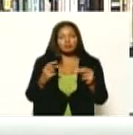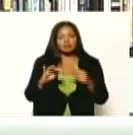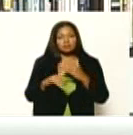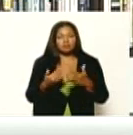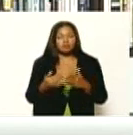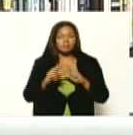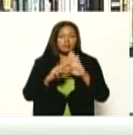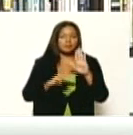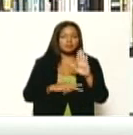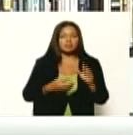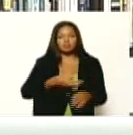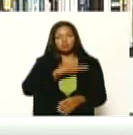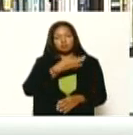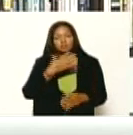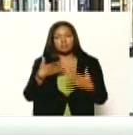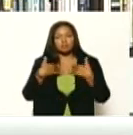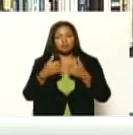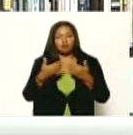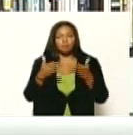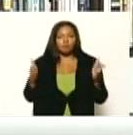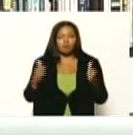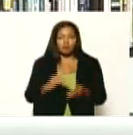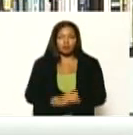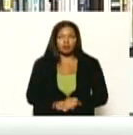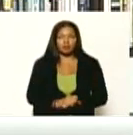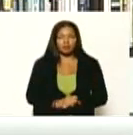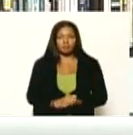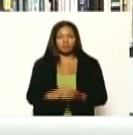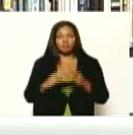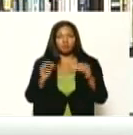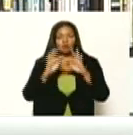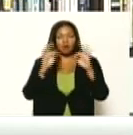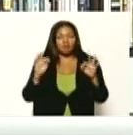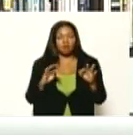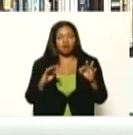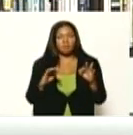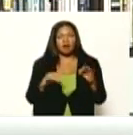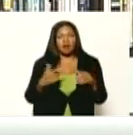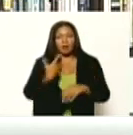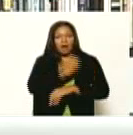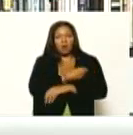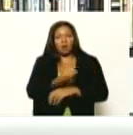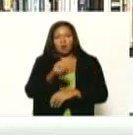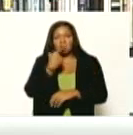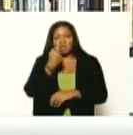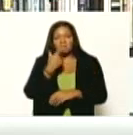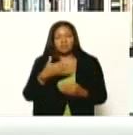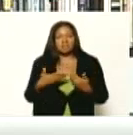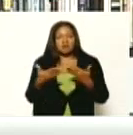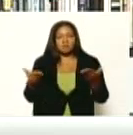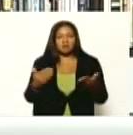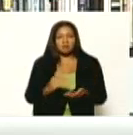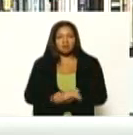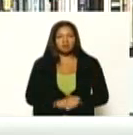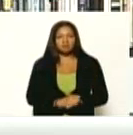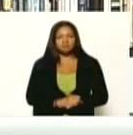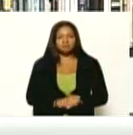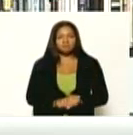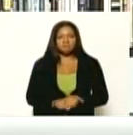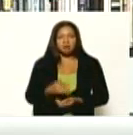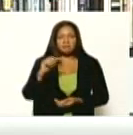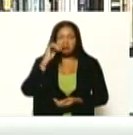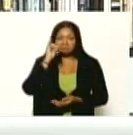de las medidas sociales y de salud pública, o de los medios de diagnóstico, las vacunas y los tratamientos disponibles. También